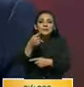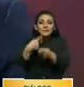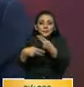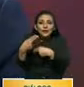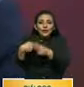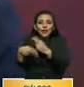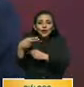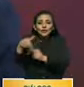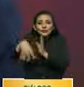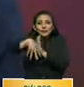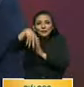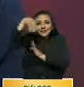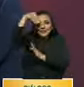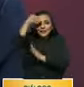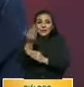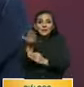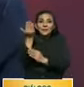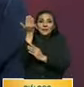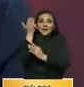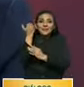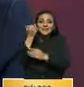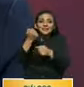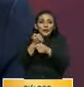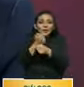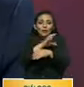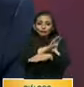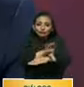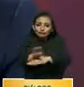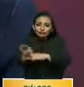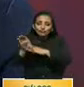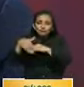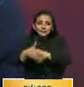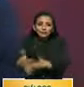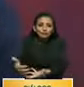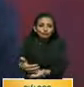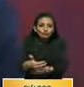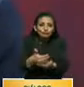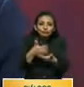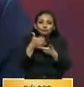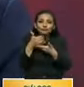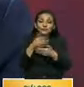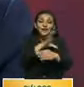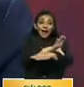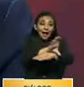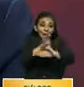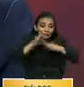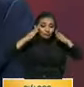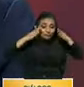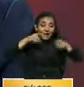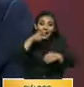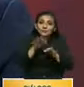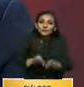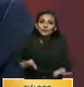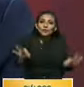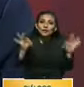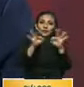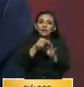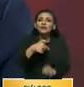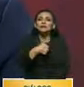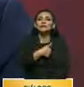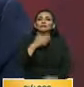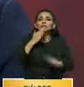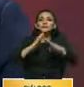regresar a nuestra vocación agrícola y pecuaria, dar valor agregado al campo. Nosotros pondremos